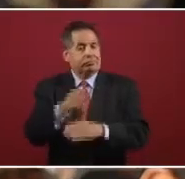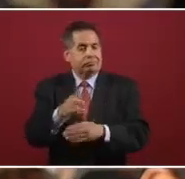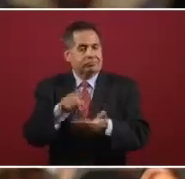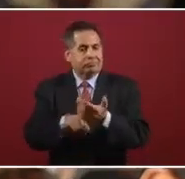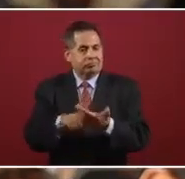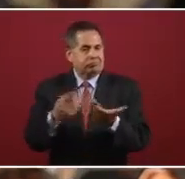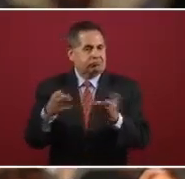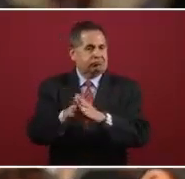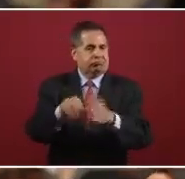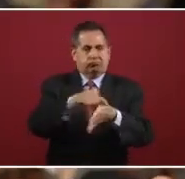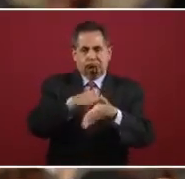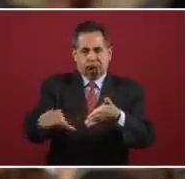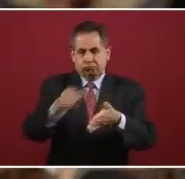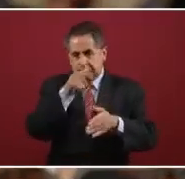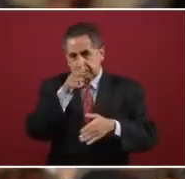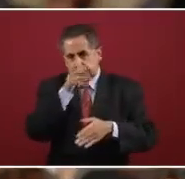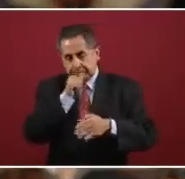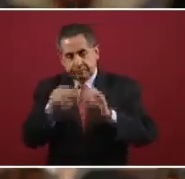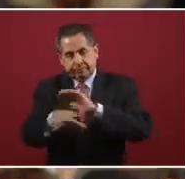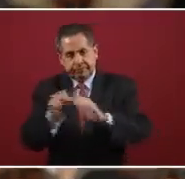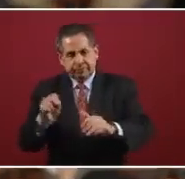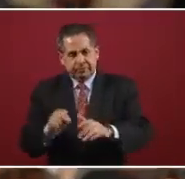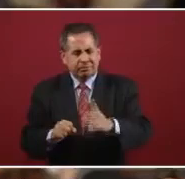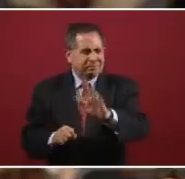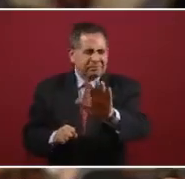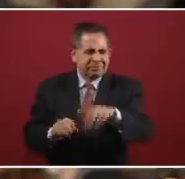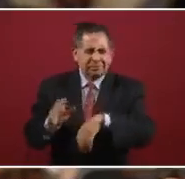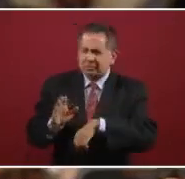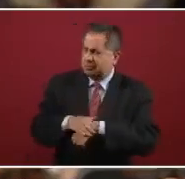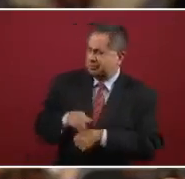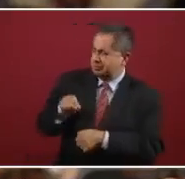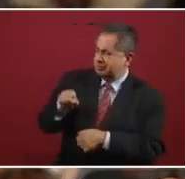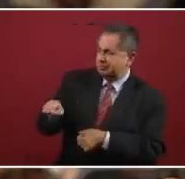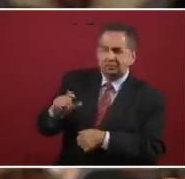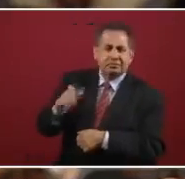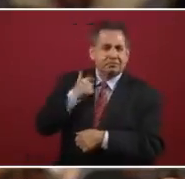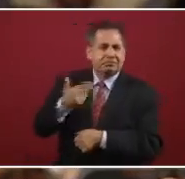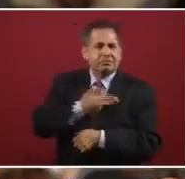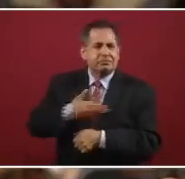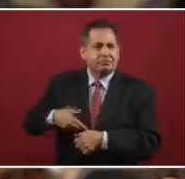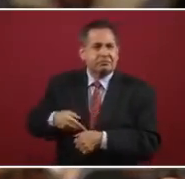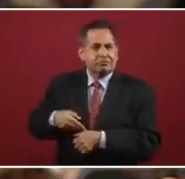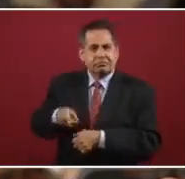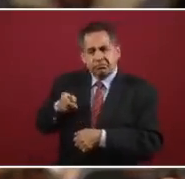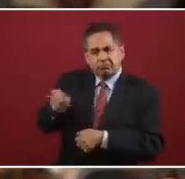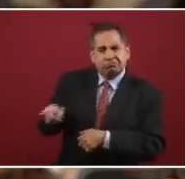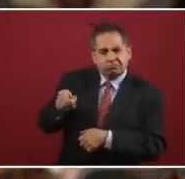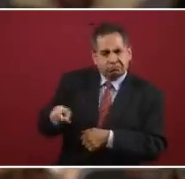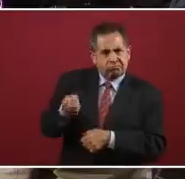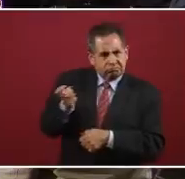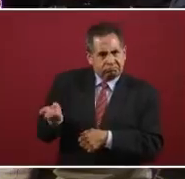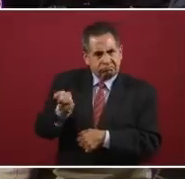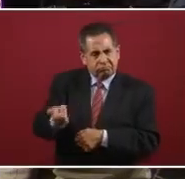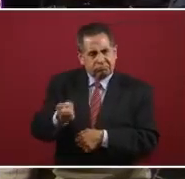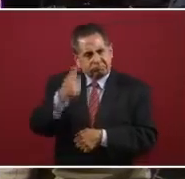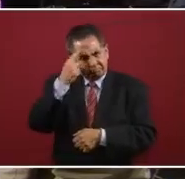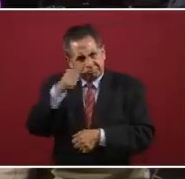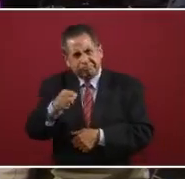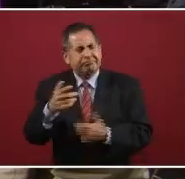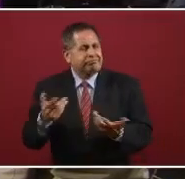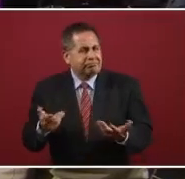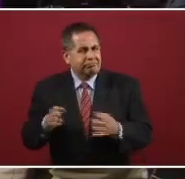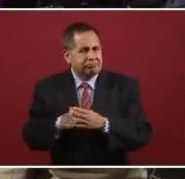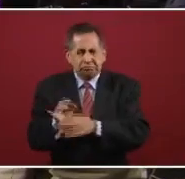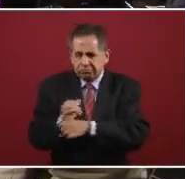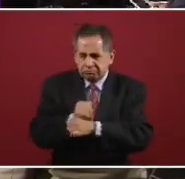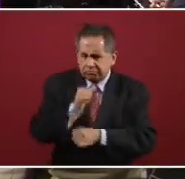expresidentes están siendo señalados en el caso de Caja Libertad, no están siendo investigados, presidente? ¿Usted giraría